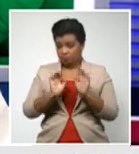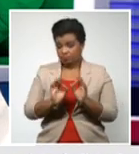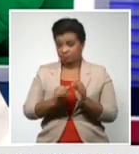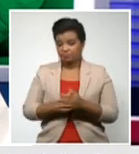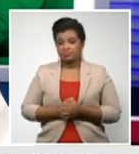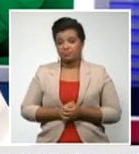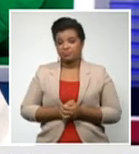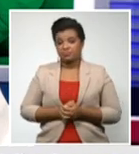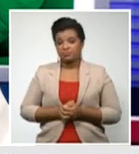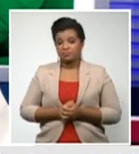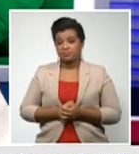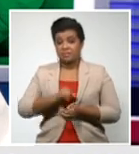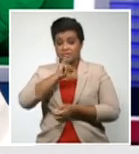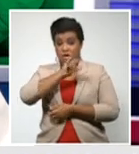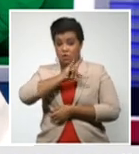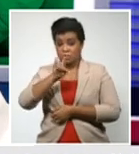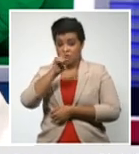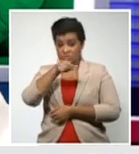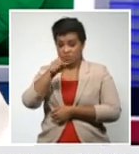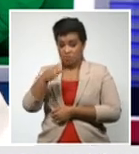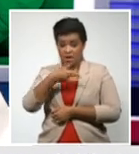diagnosticados ayer, el